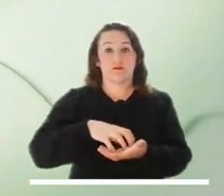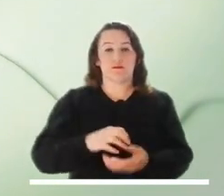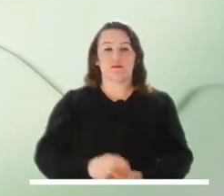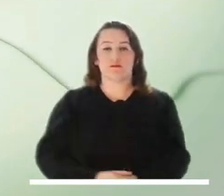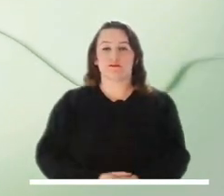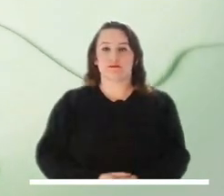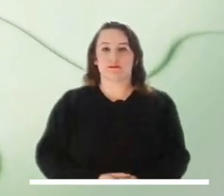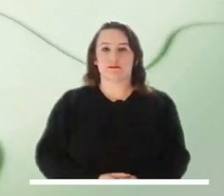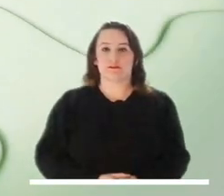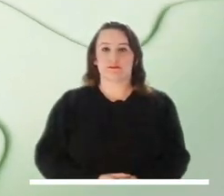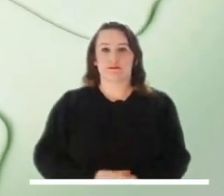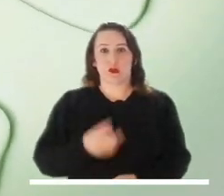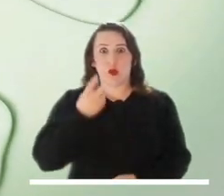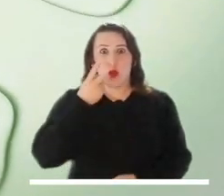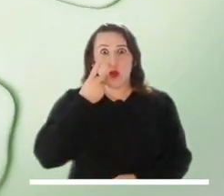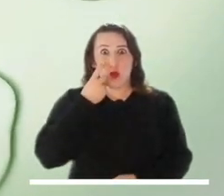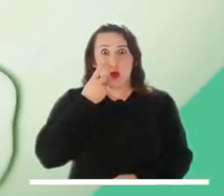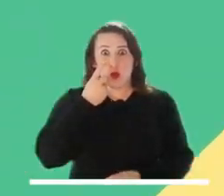Bolívar.